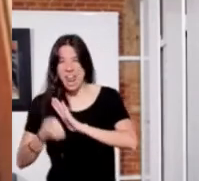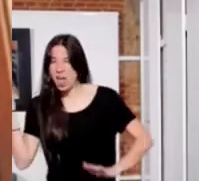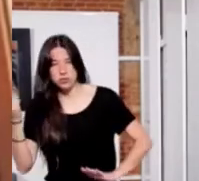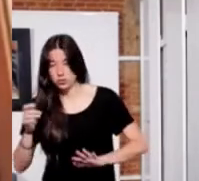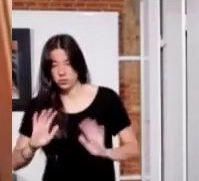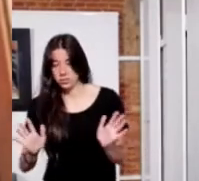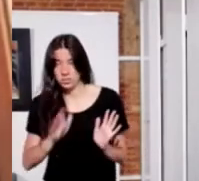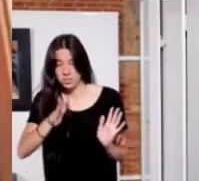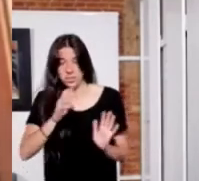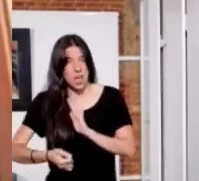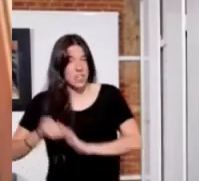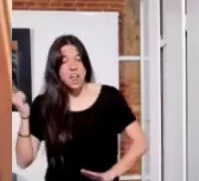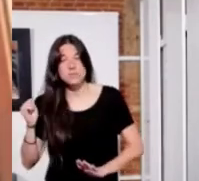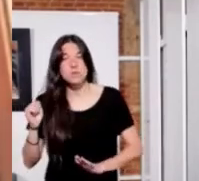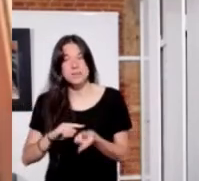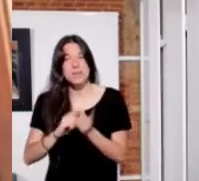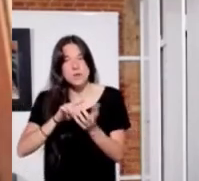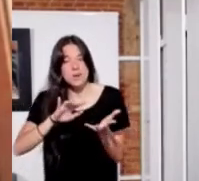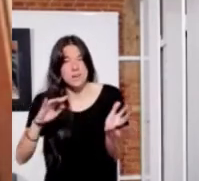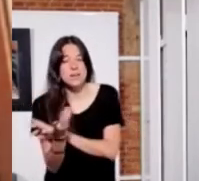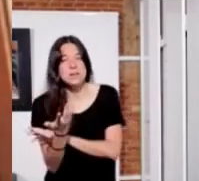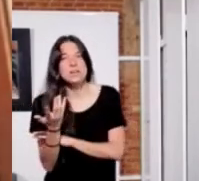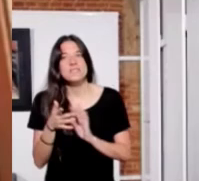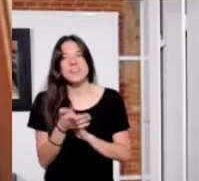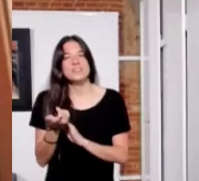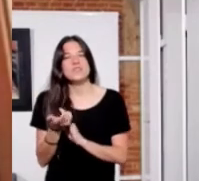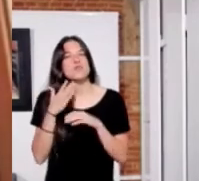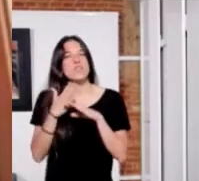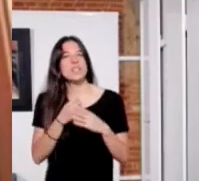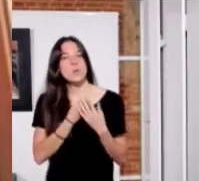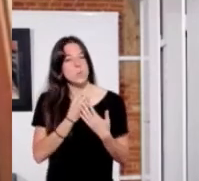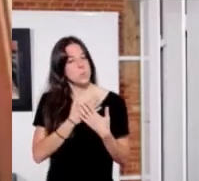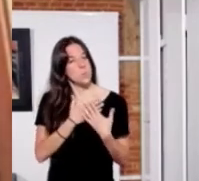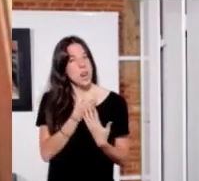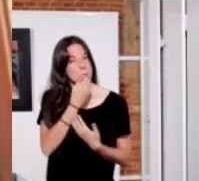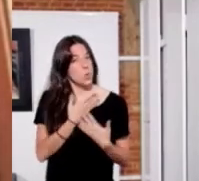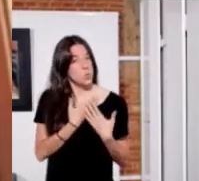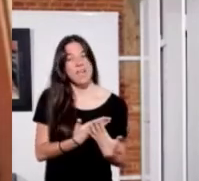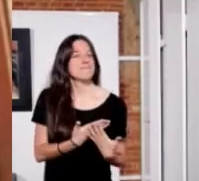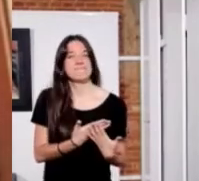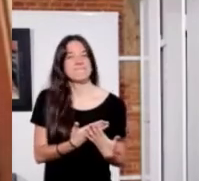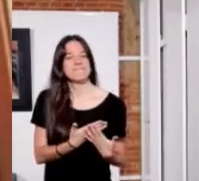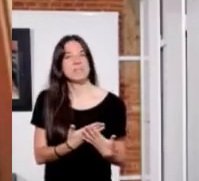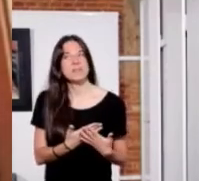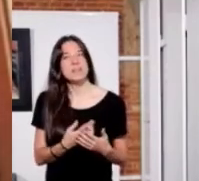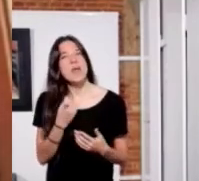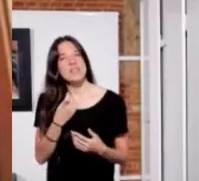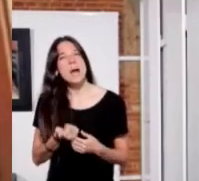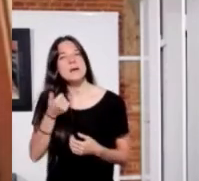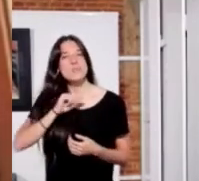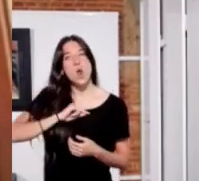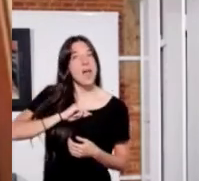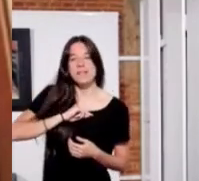aceleradísimos, no únicamente no basta con la buena voluntad, es que tampoco basta con moral. Hace falta más ética que mera moral,